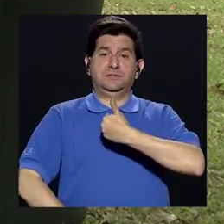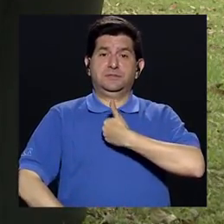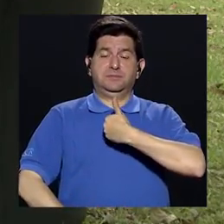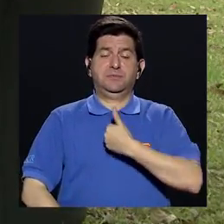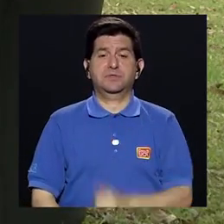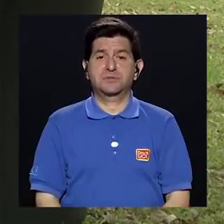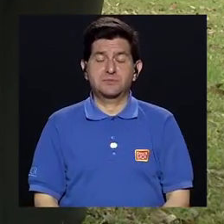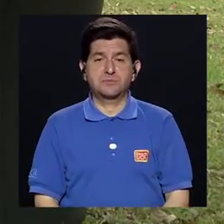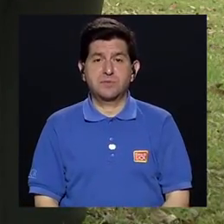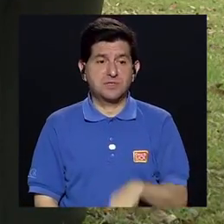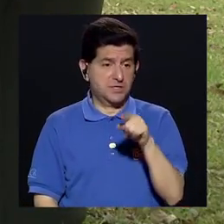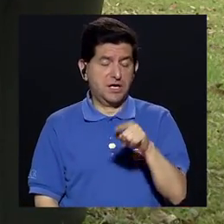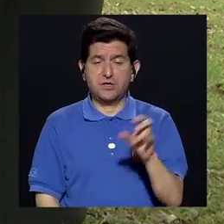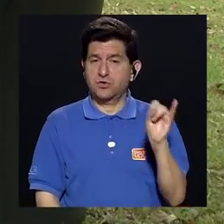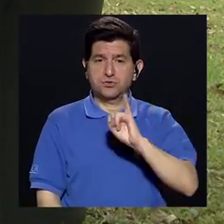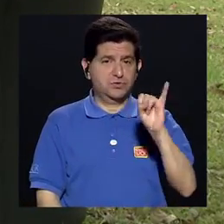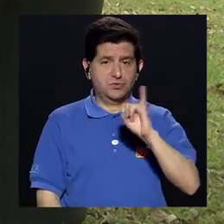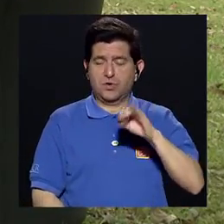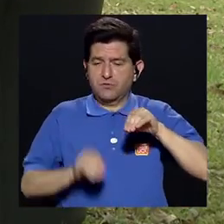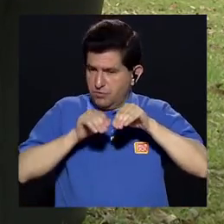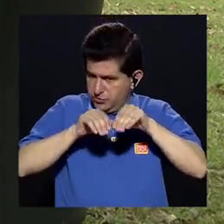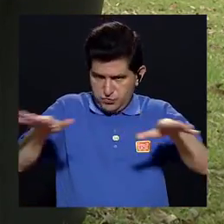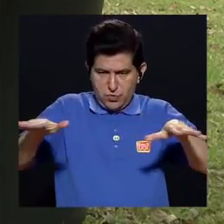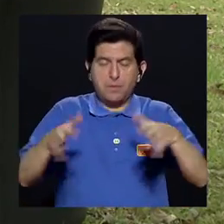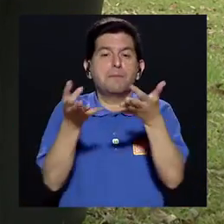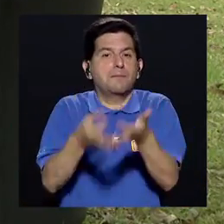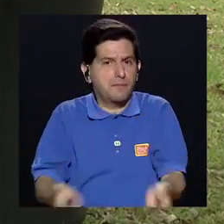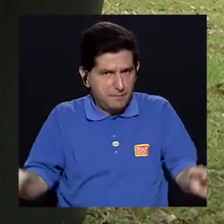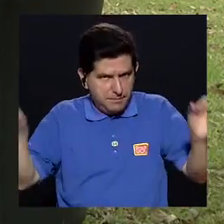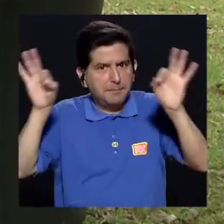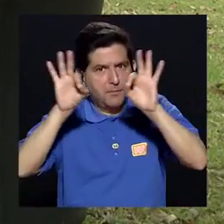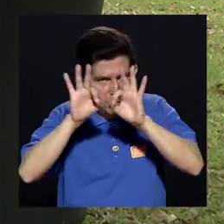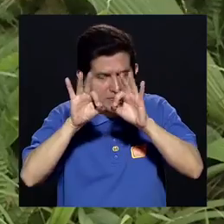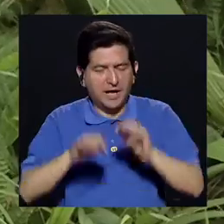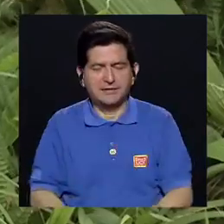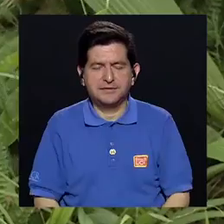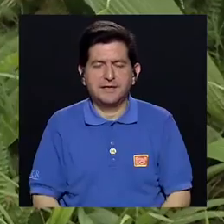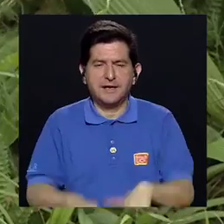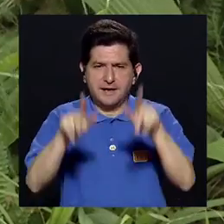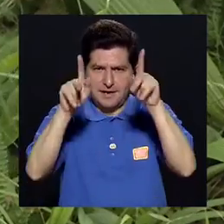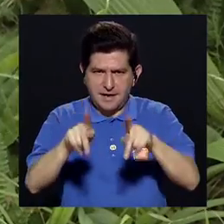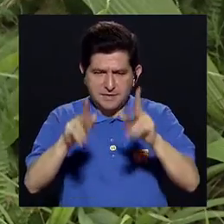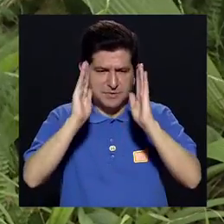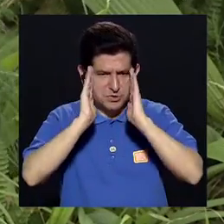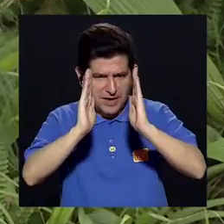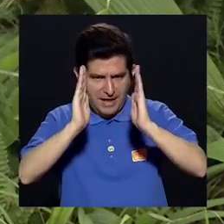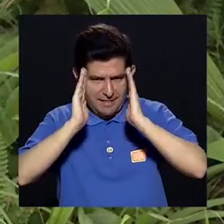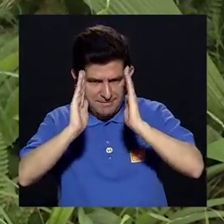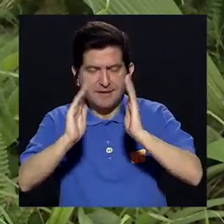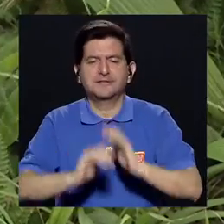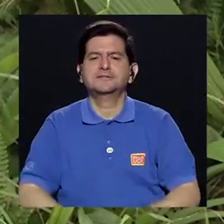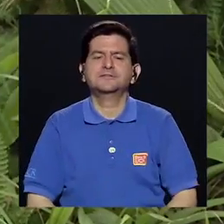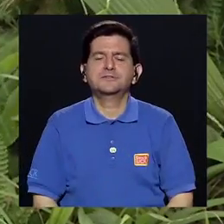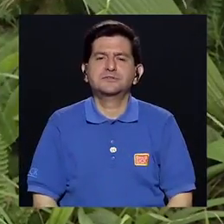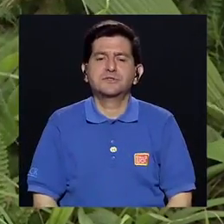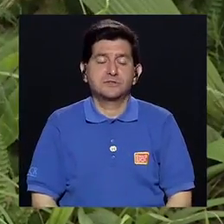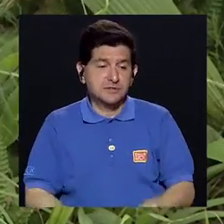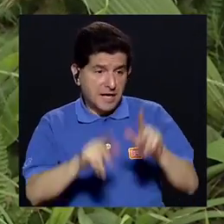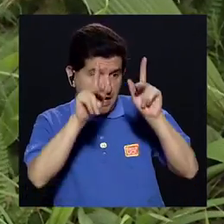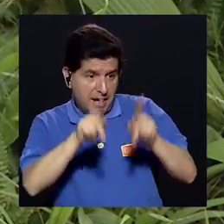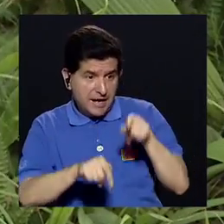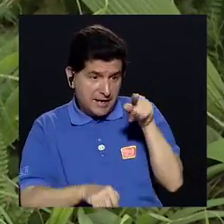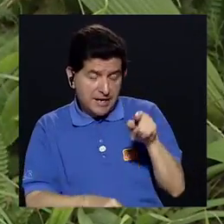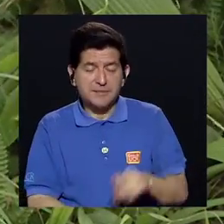De que No ser contagiados Entonces Es muy importante Que ellos Estén atentos A que